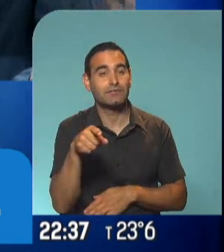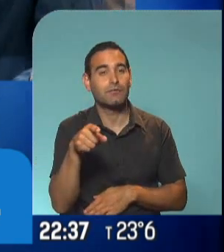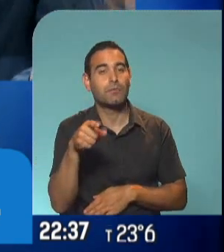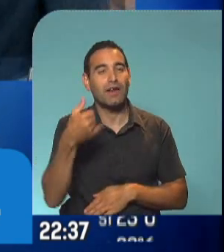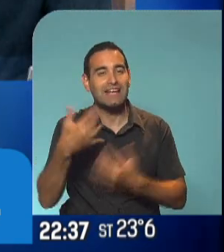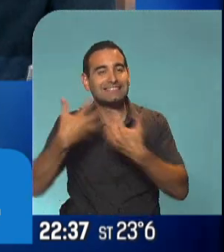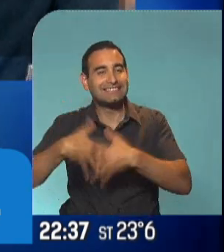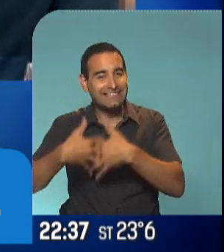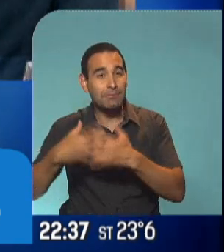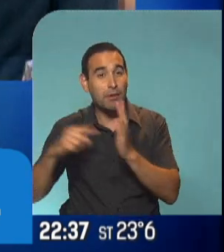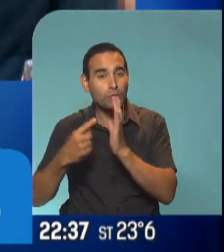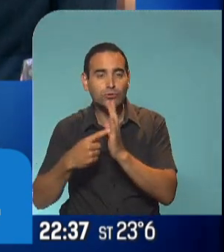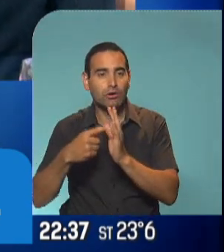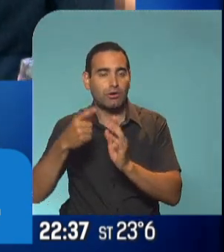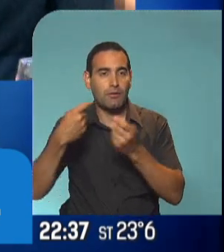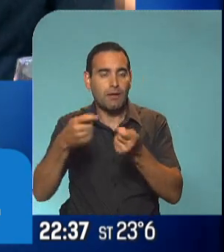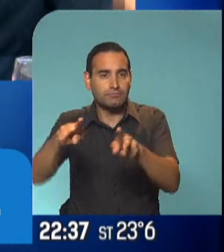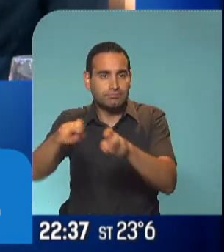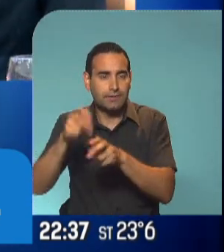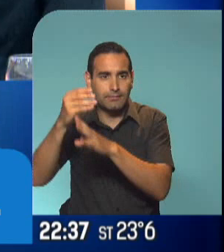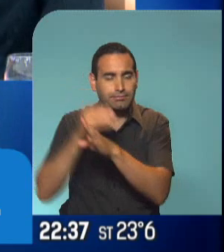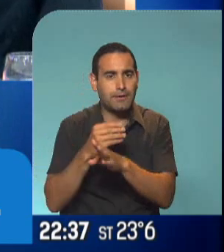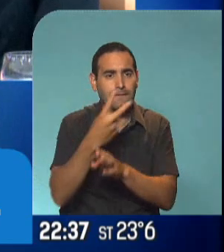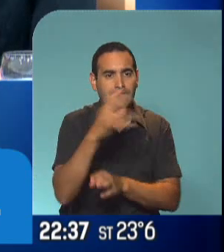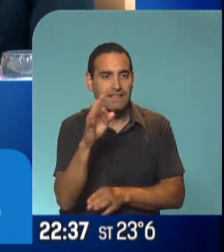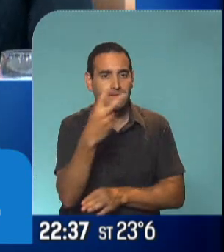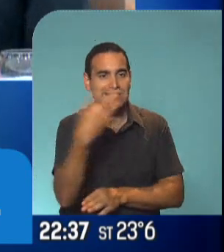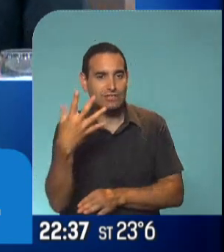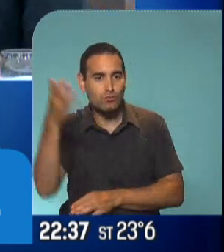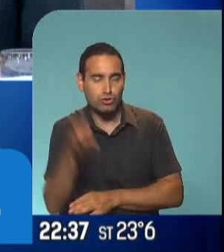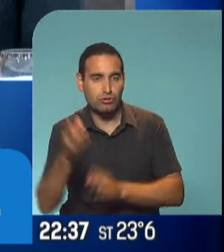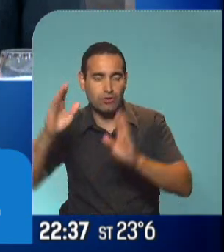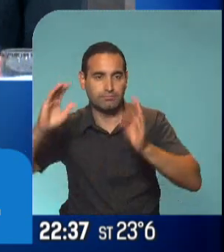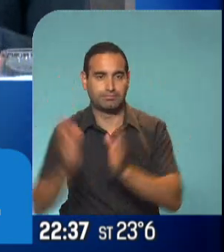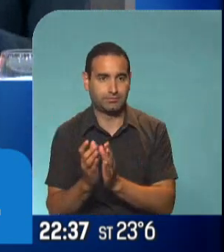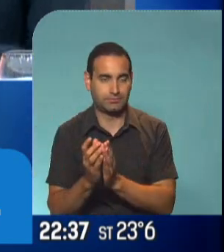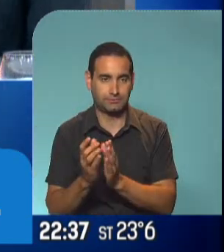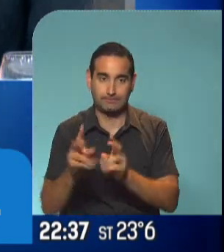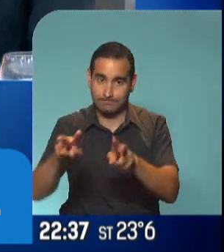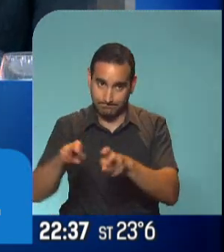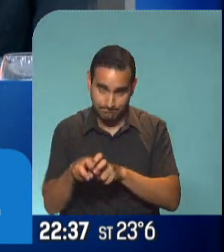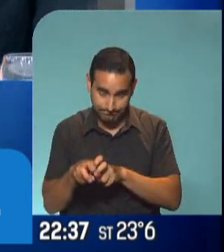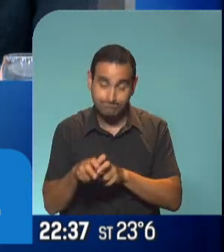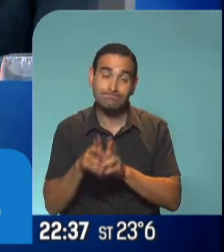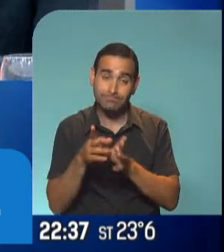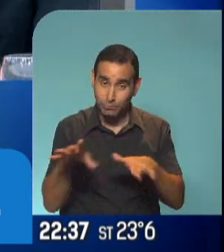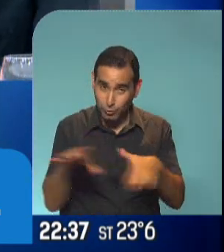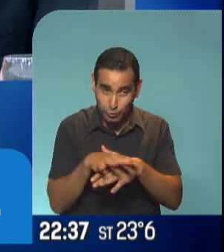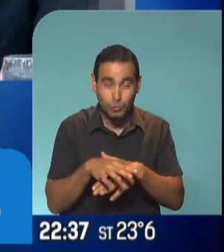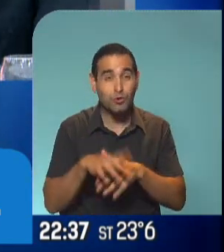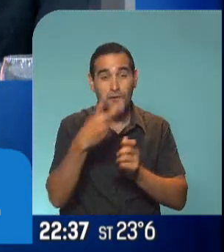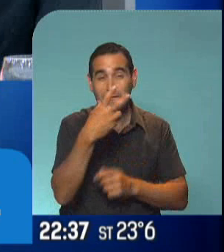de este sistema de puntos cayó entre 20 y 25%. Es decir, que la pérdida es muy potente. Y casualmente ese número